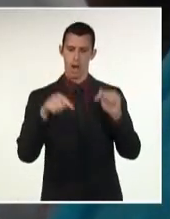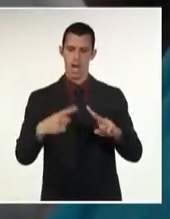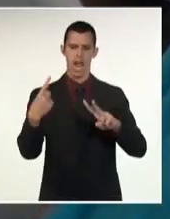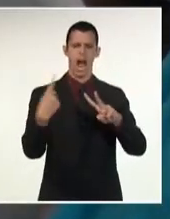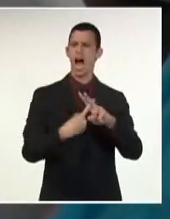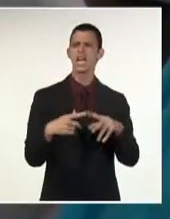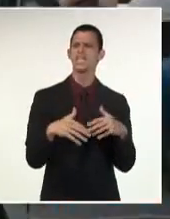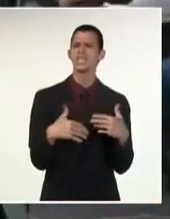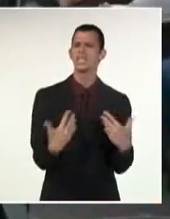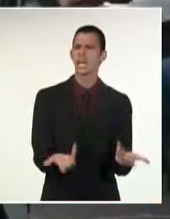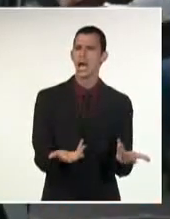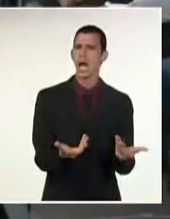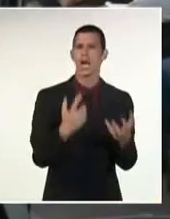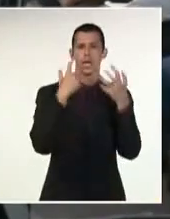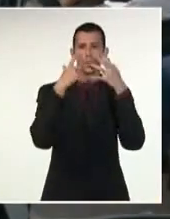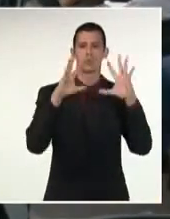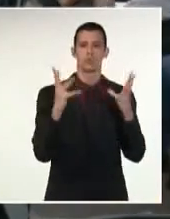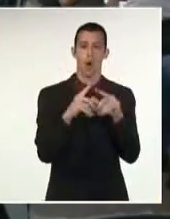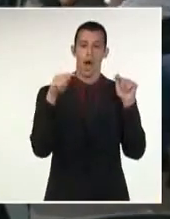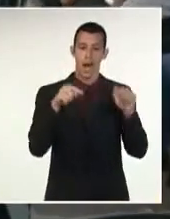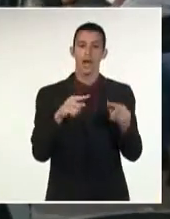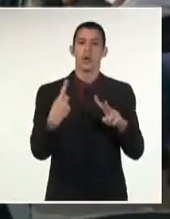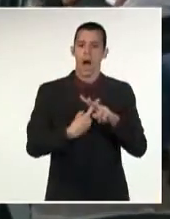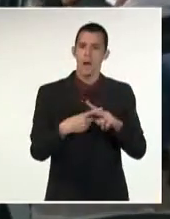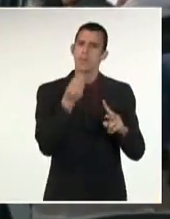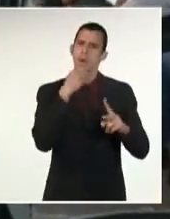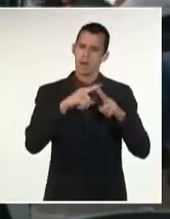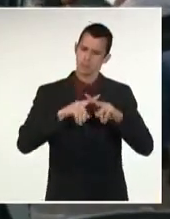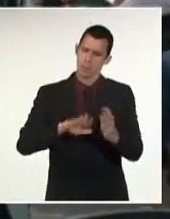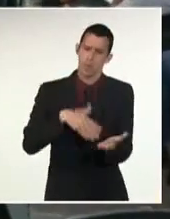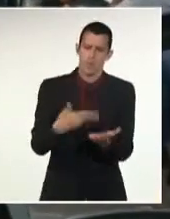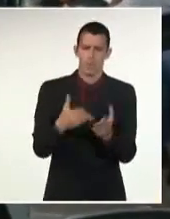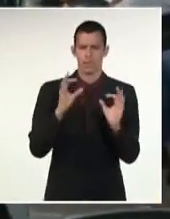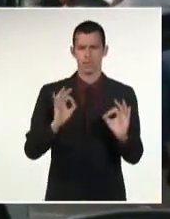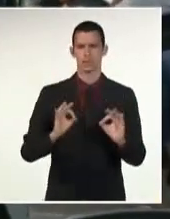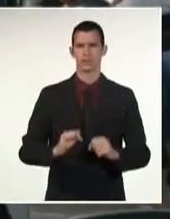Blanca de los Cangrejos. Daimi Díaz Breijo, Sistema Informativo de la Televisión Cubana.